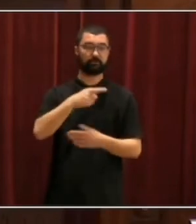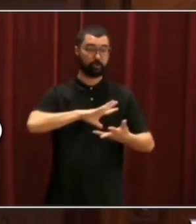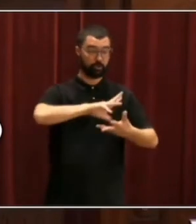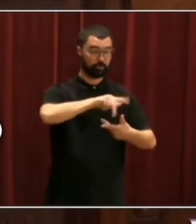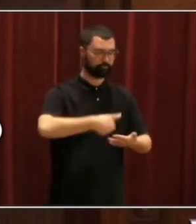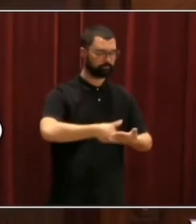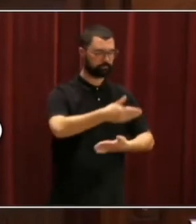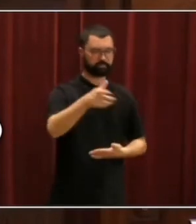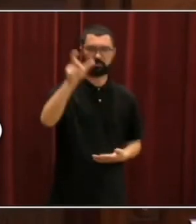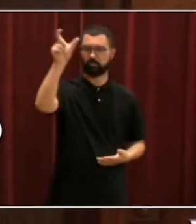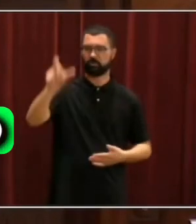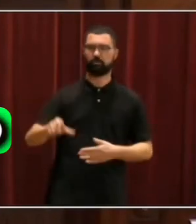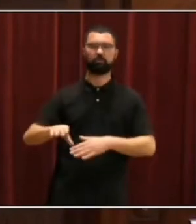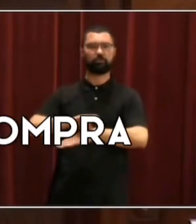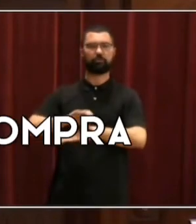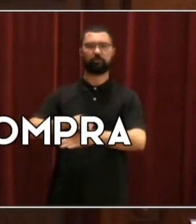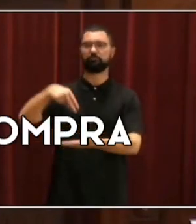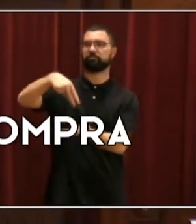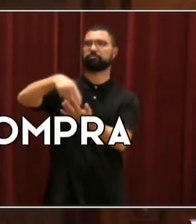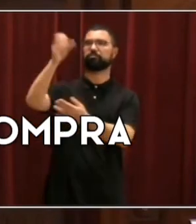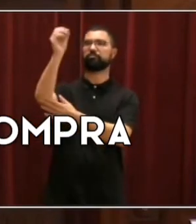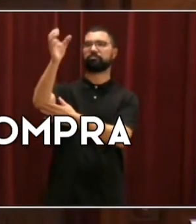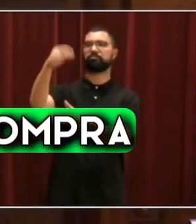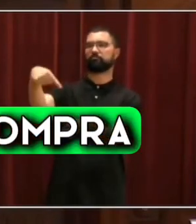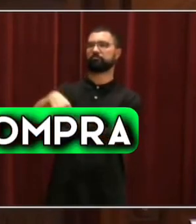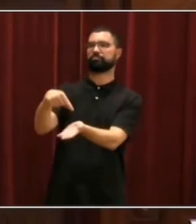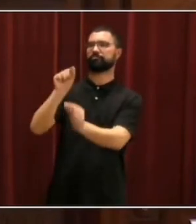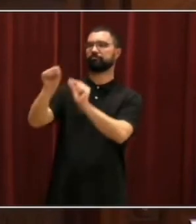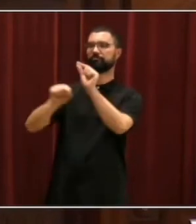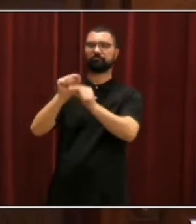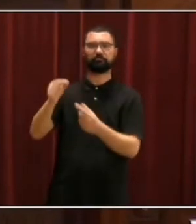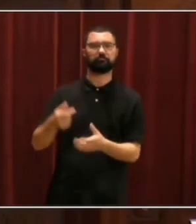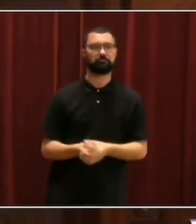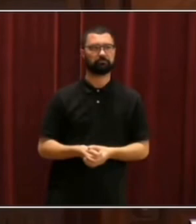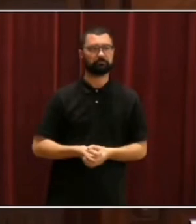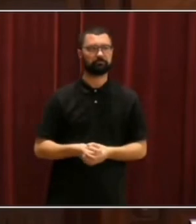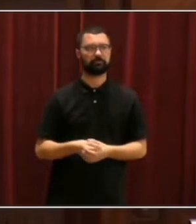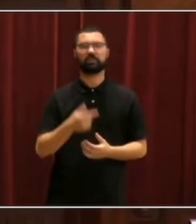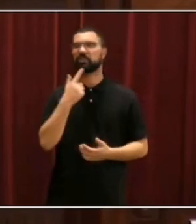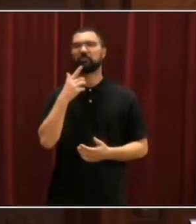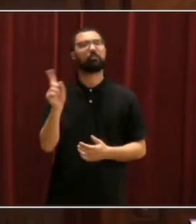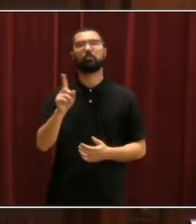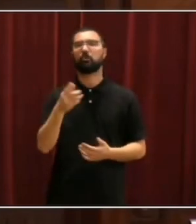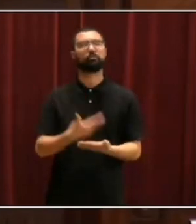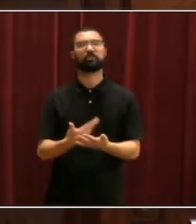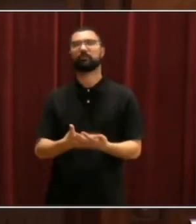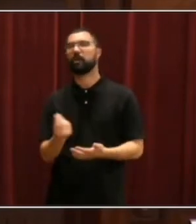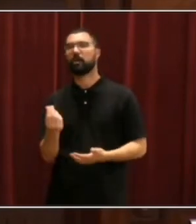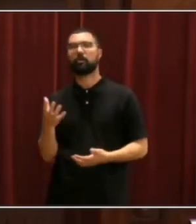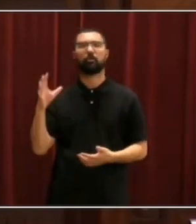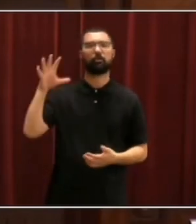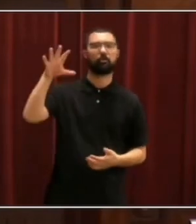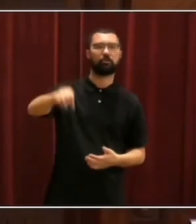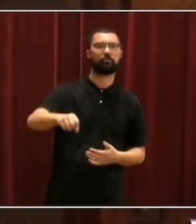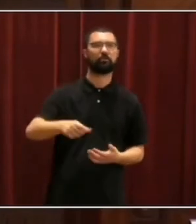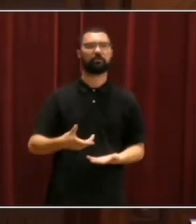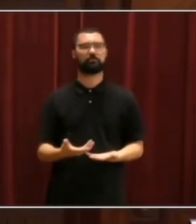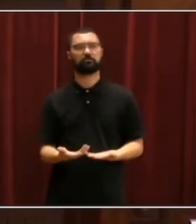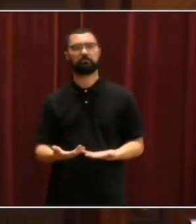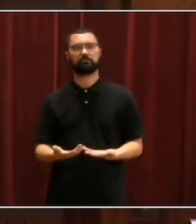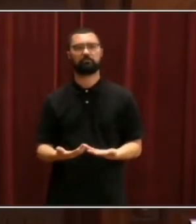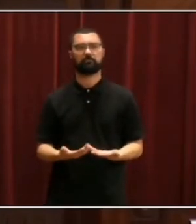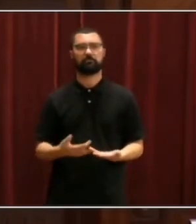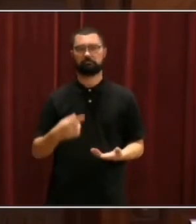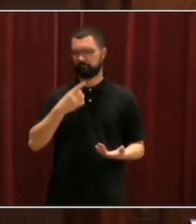aluden a que no se ha explicado porque no se ha llevado a cabo la compra por parte del gobierno pero vamos a ver yo creo que